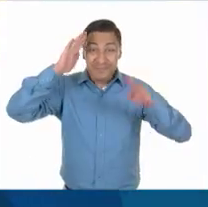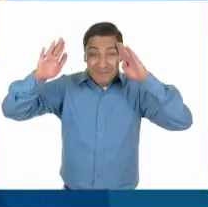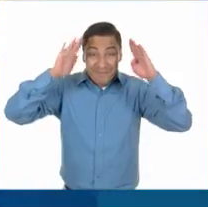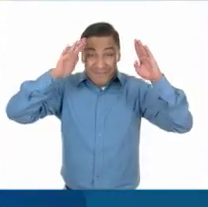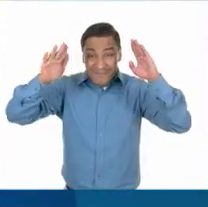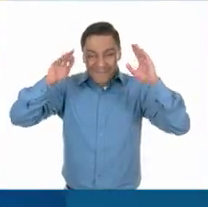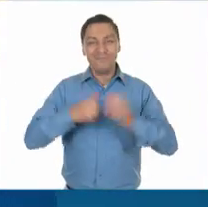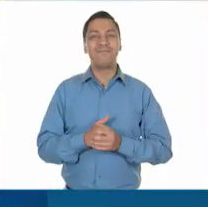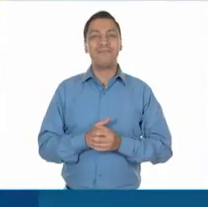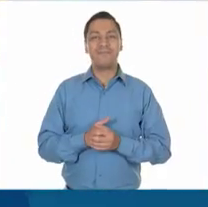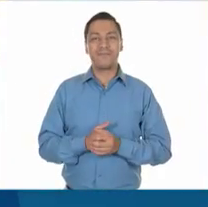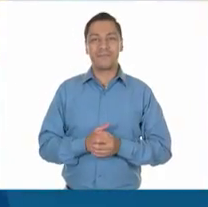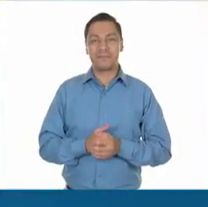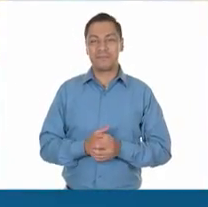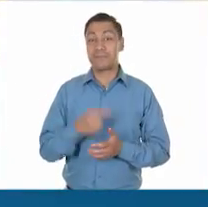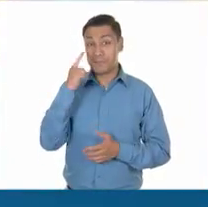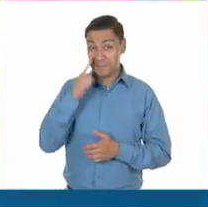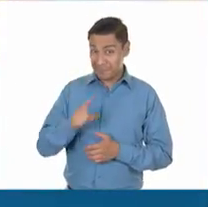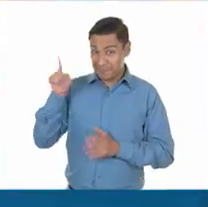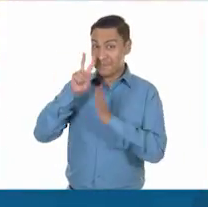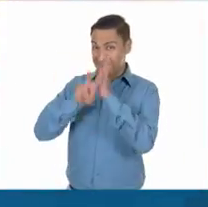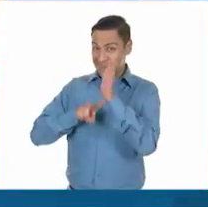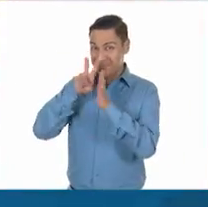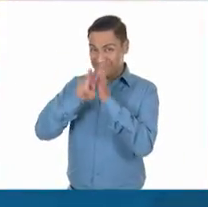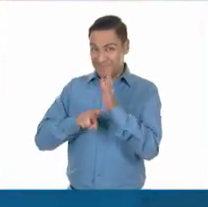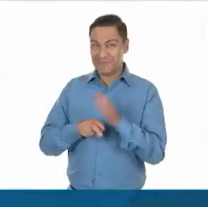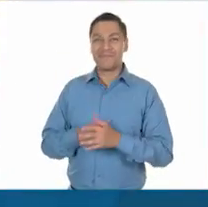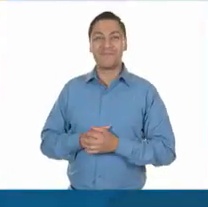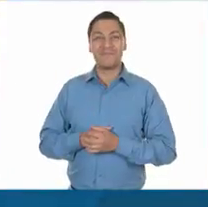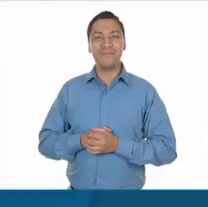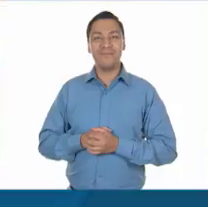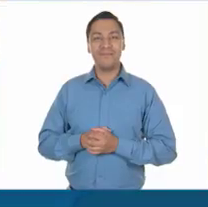¡Hola! Vamos a ver el siguiente video.